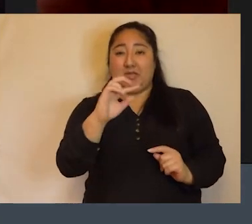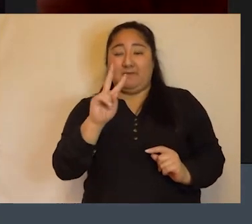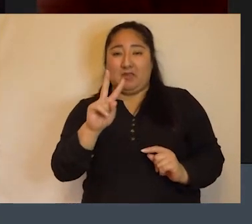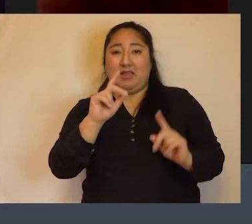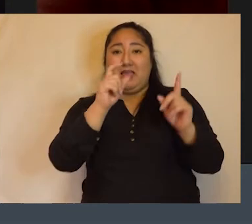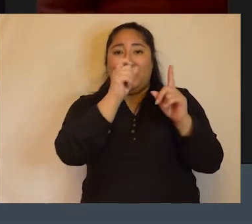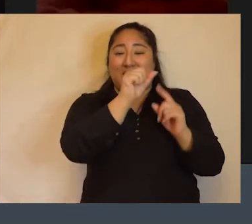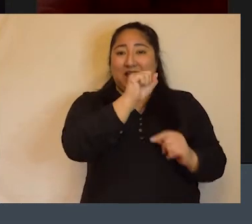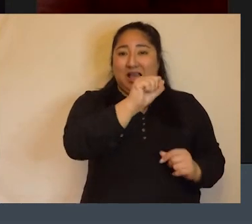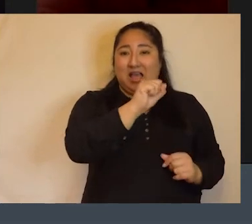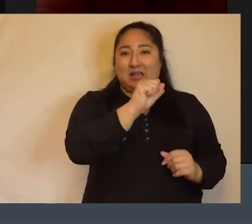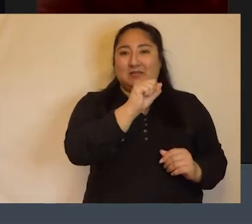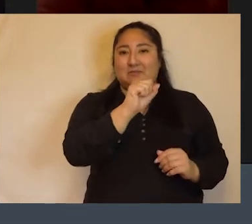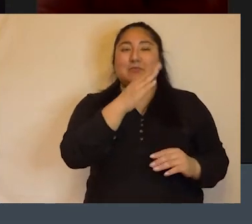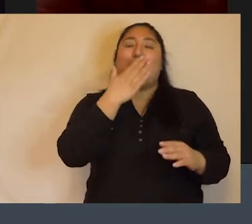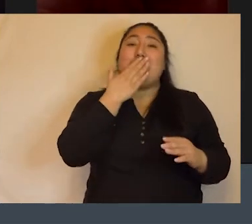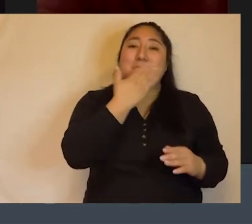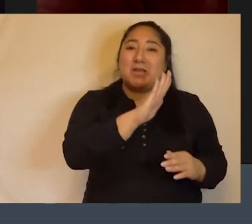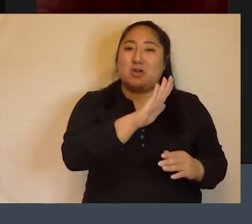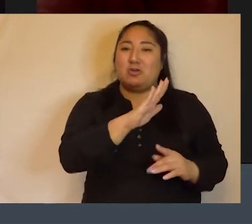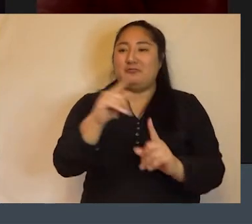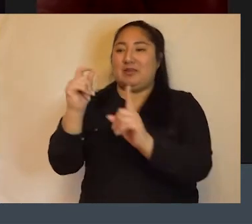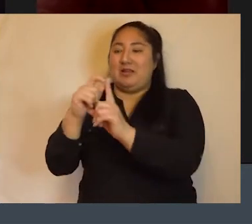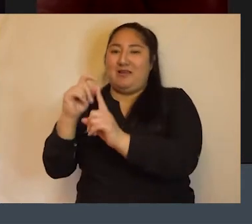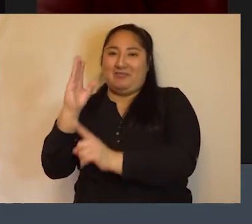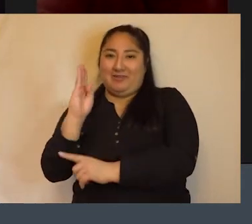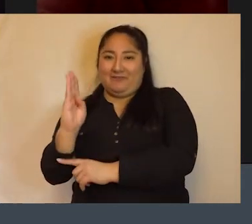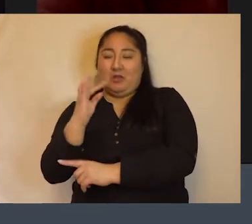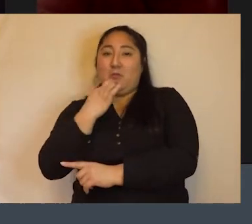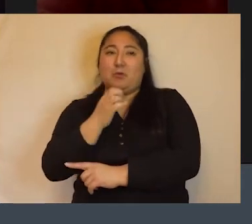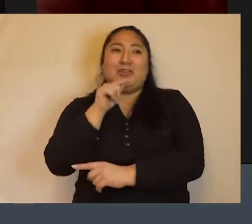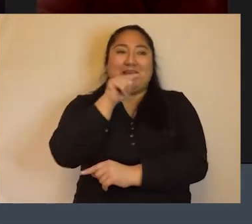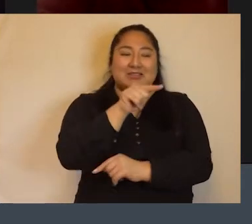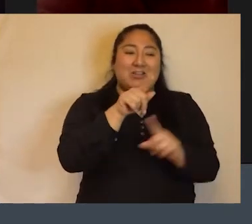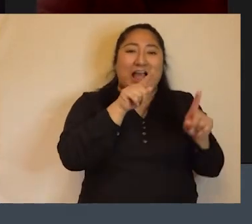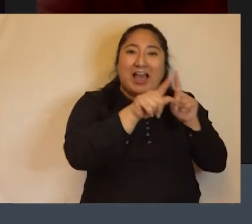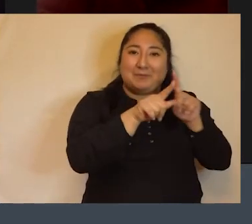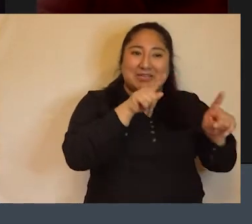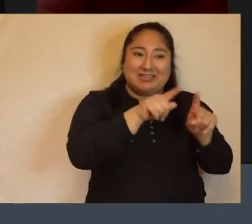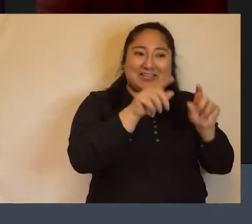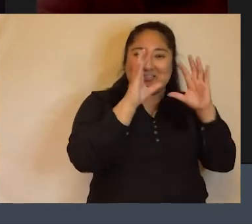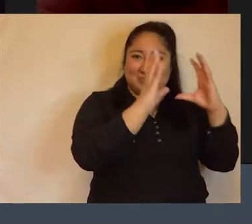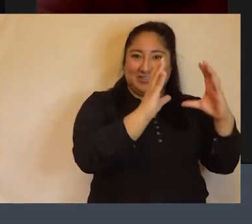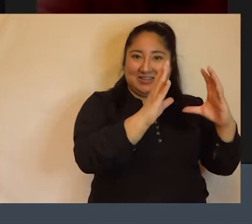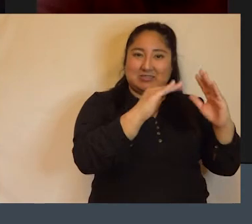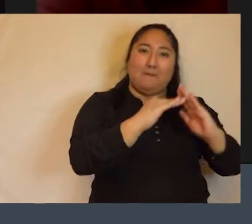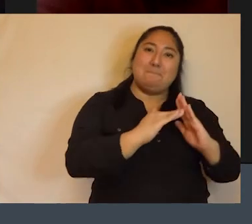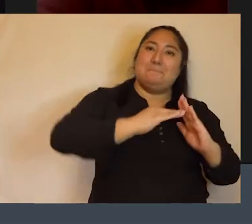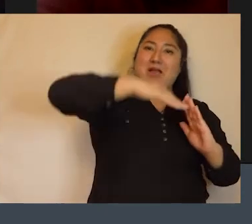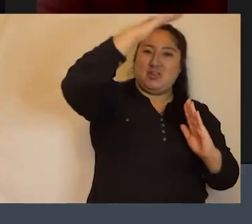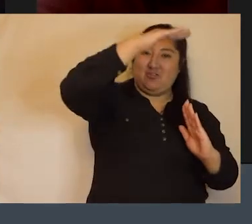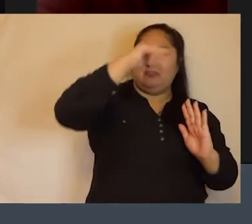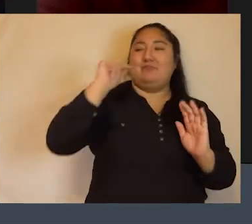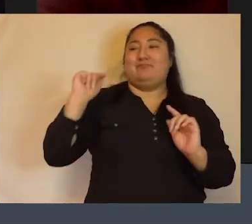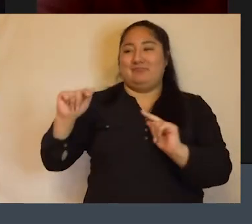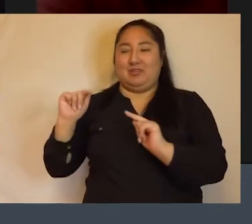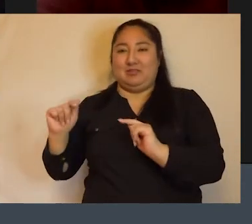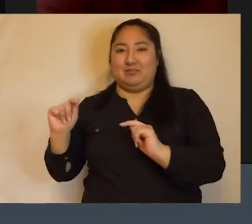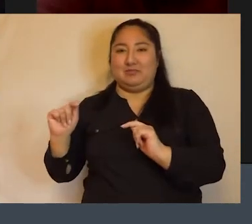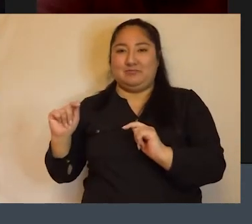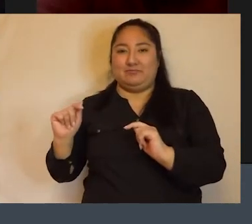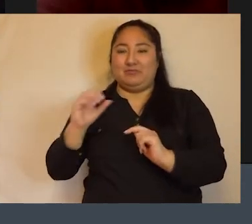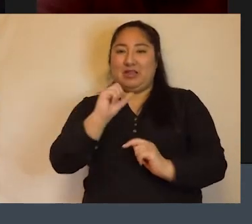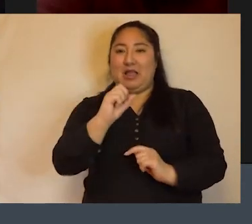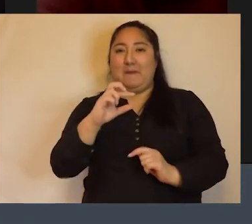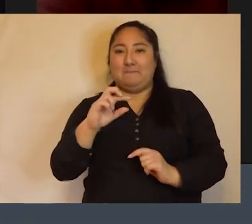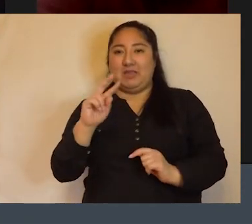una APB letra A, le gana a la cuenta 2. ¿Y por qué? Porque la comisión de administración de la cuenta 2 es mayor